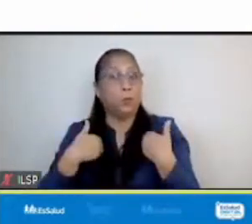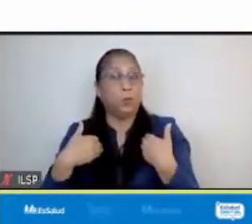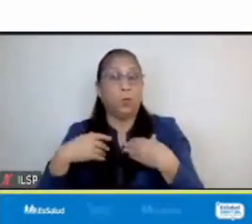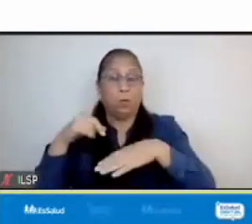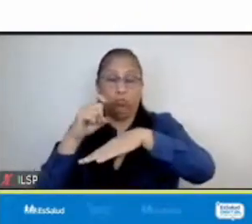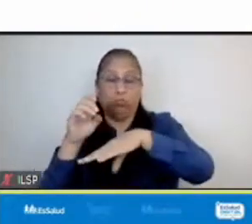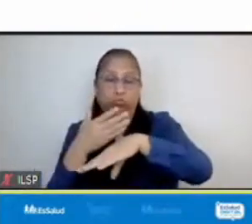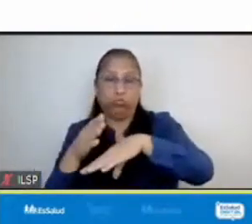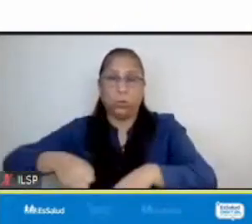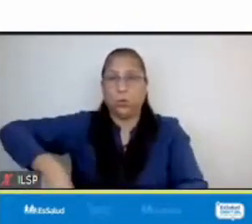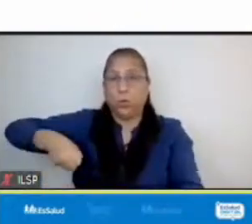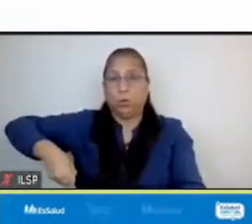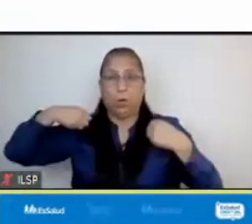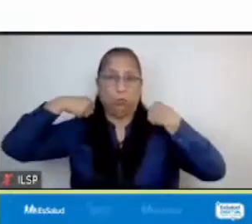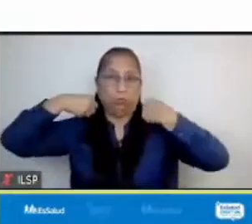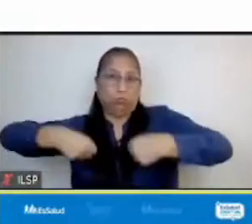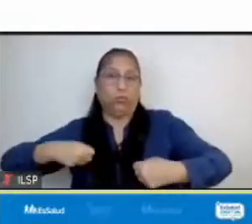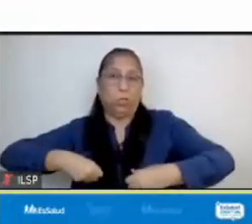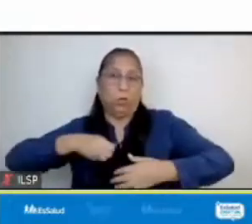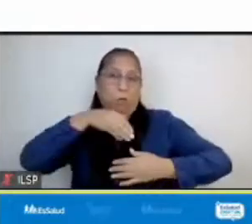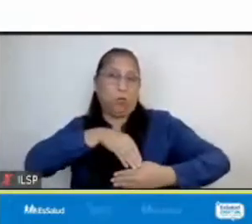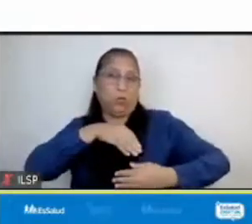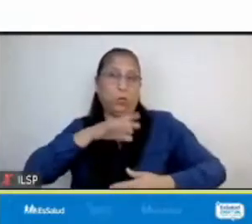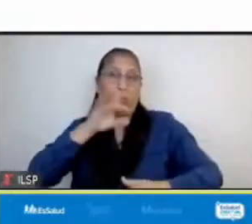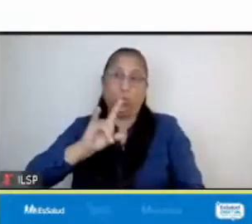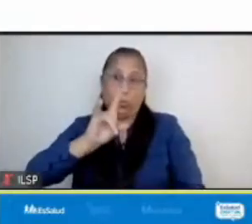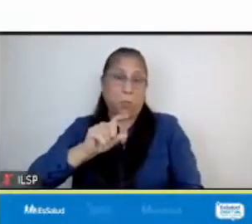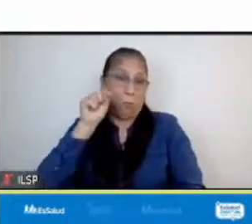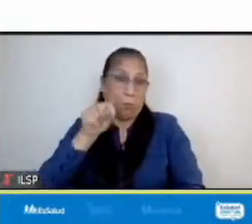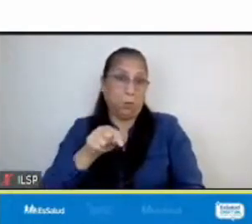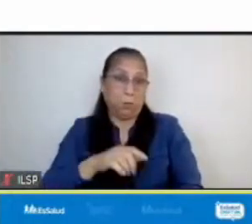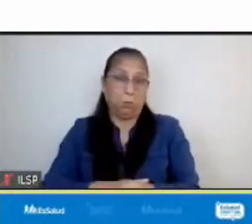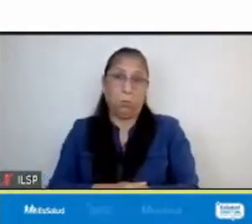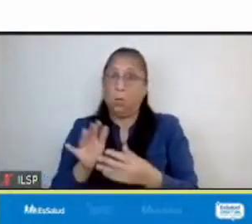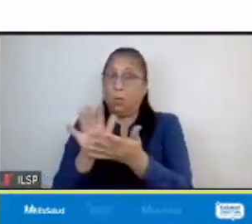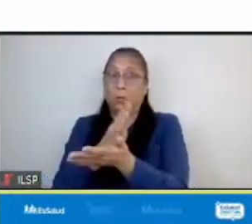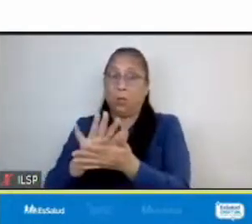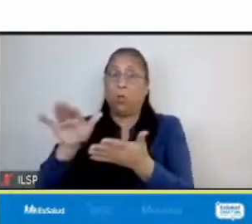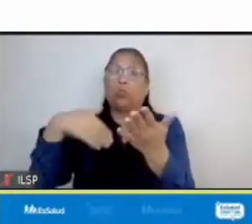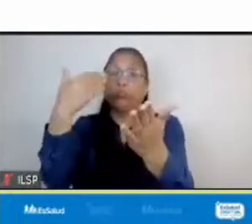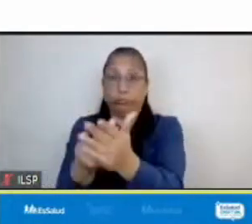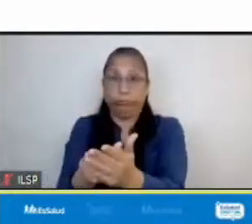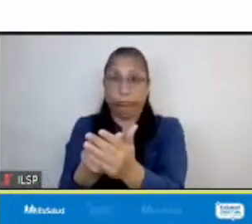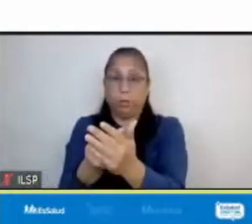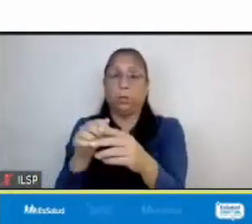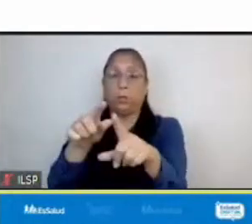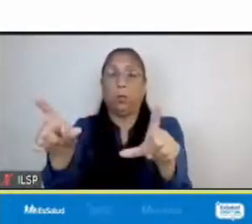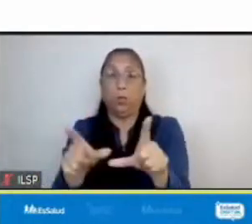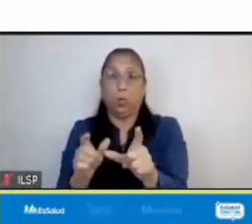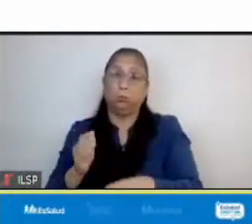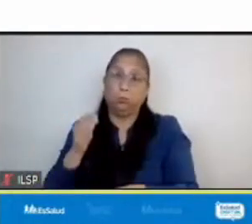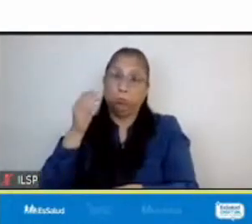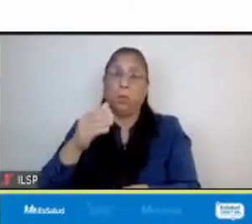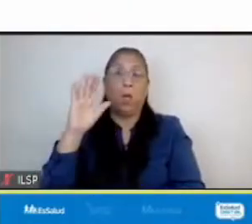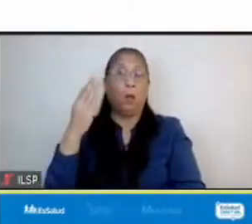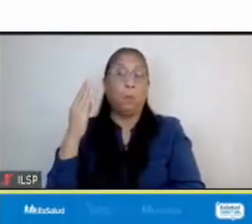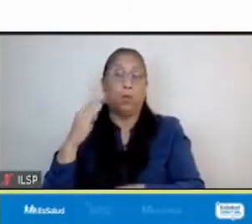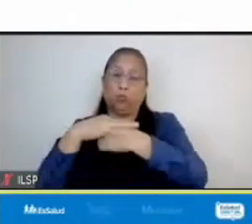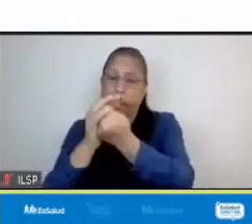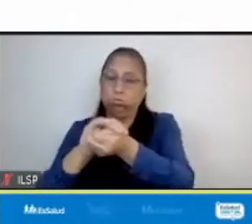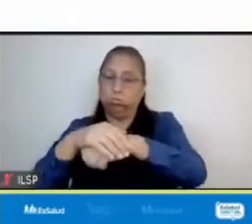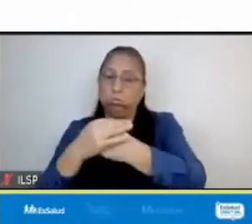cartera, mochila, bolsillo, utilizarlo de esa manera. Y si no, cuando llega a su destino, se va al baño, se lava las manos y ya está listo.